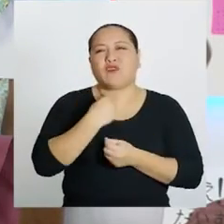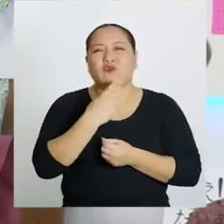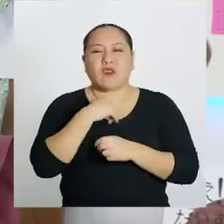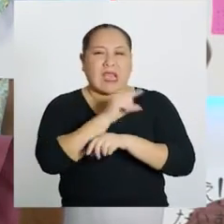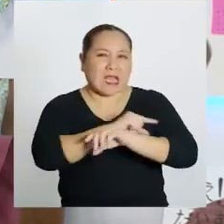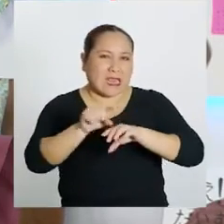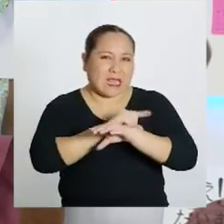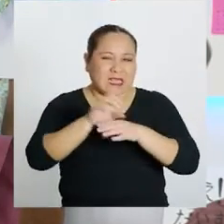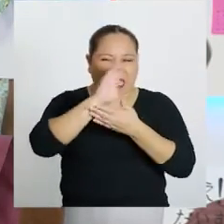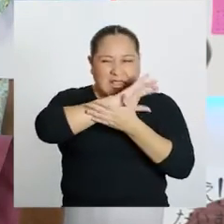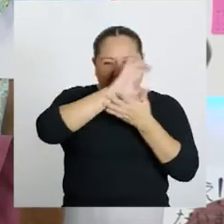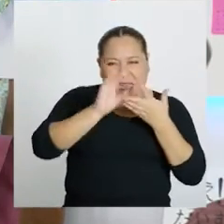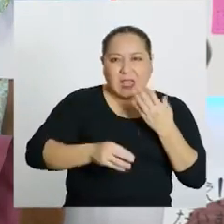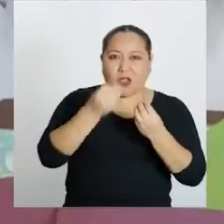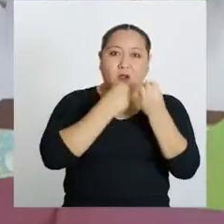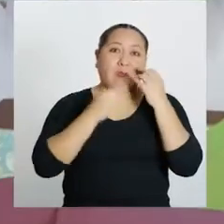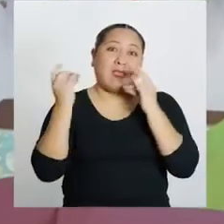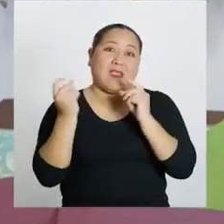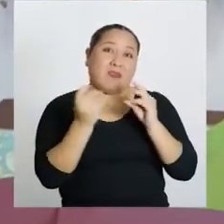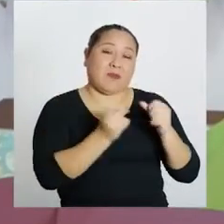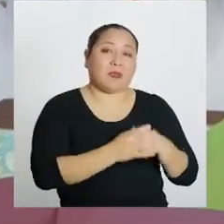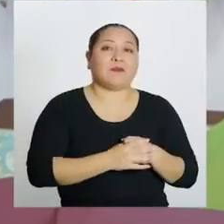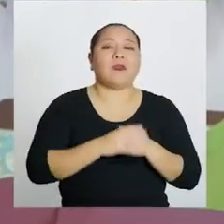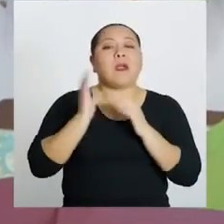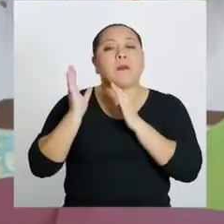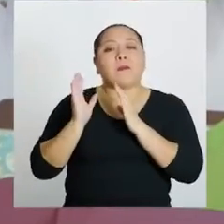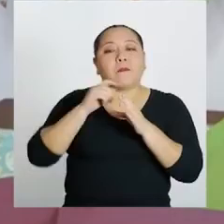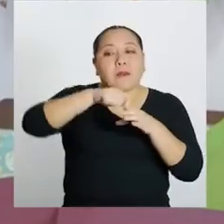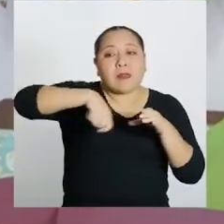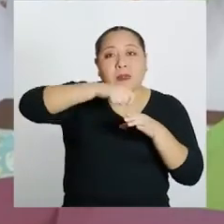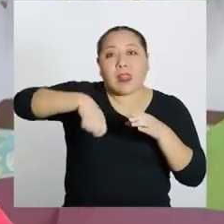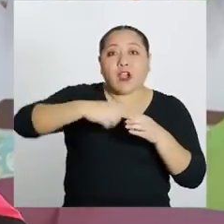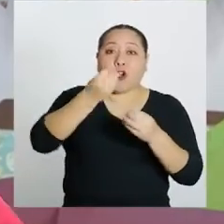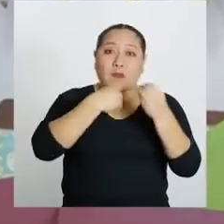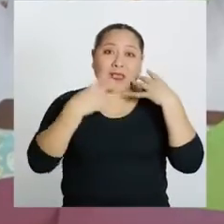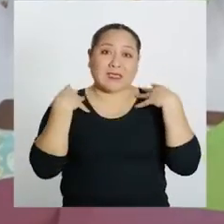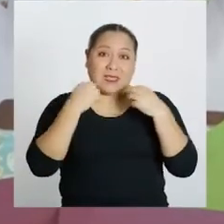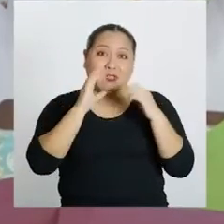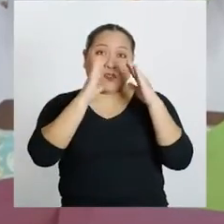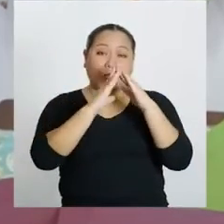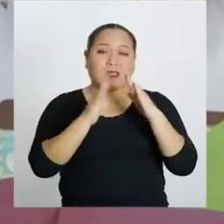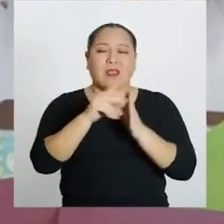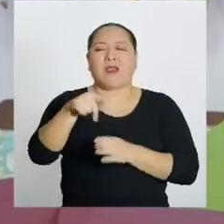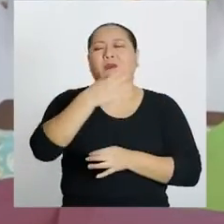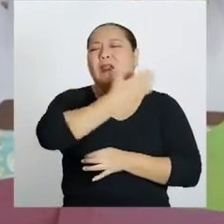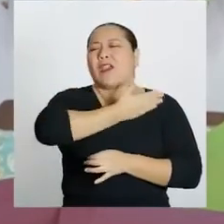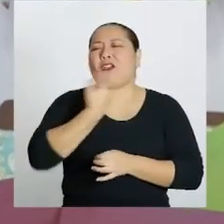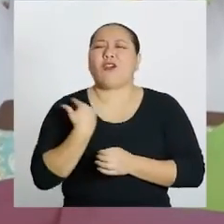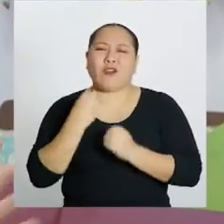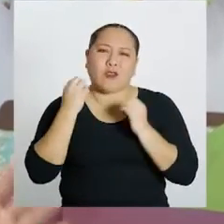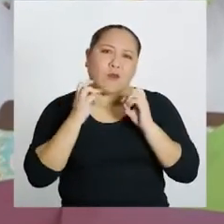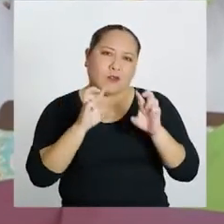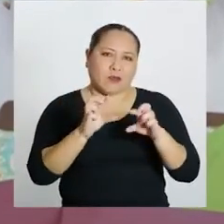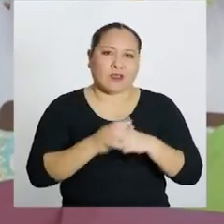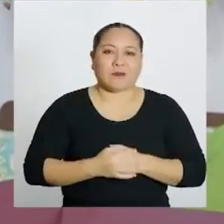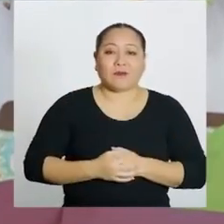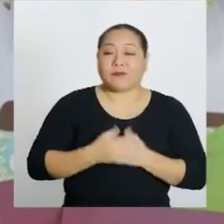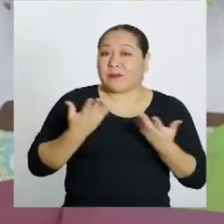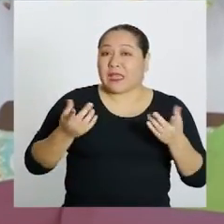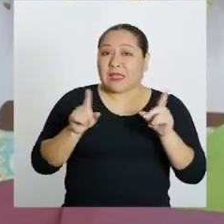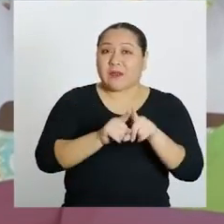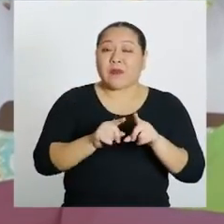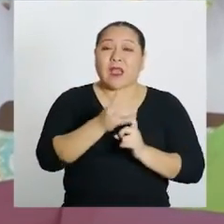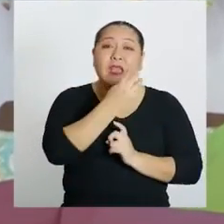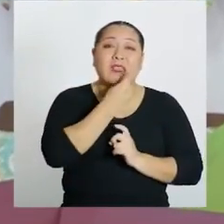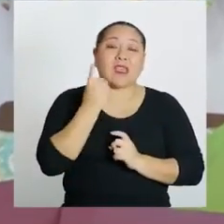ser características de la comida rápida. Preparar comida saludable en casa es la mejor opción. Además, una